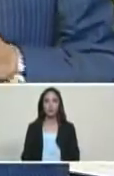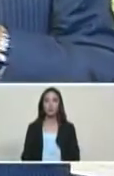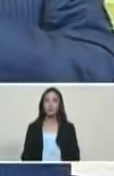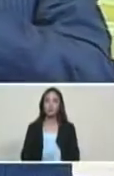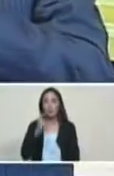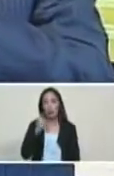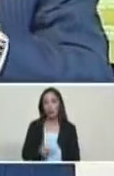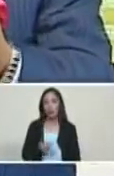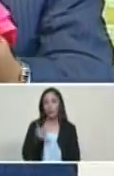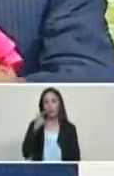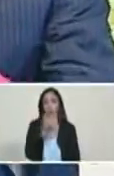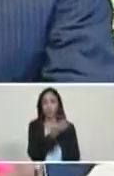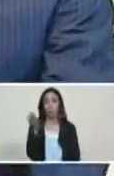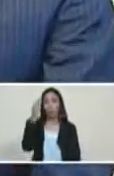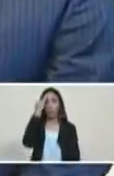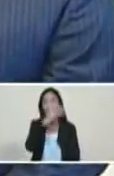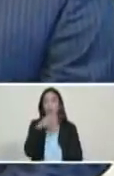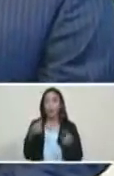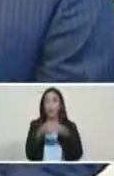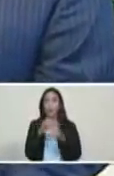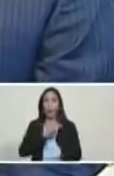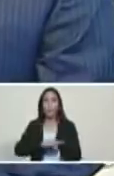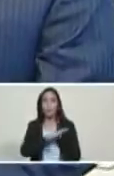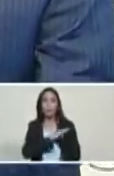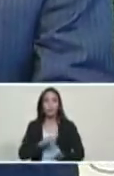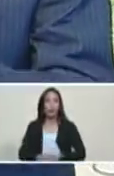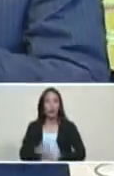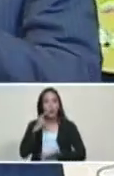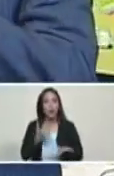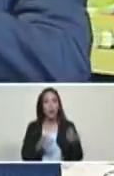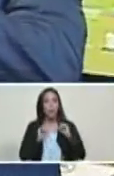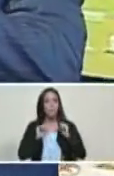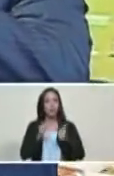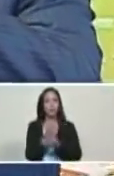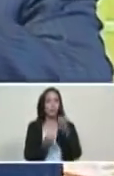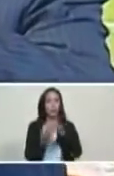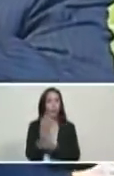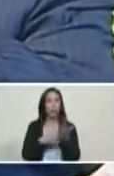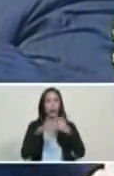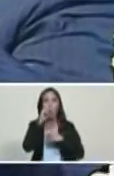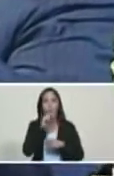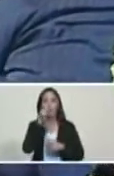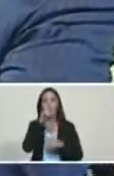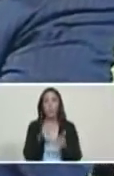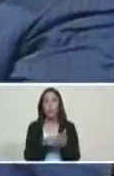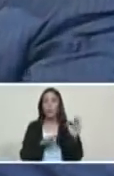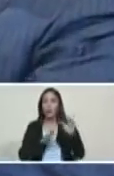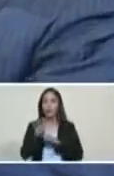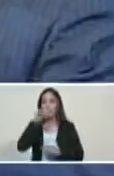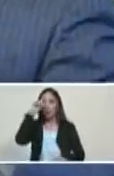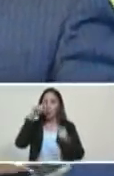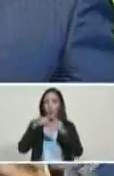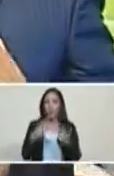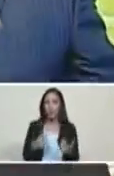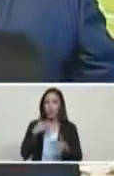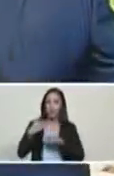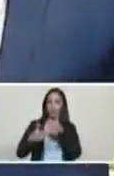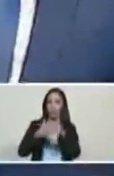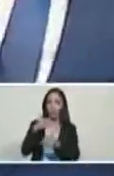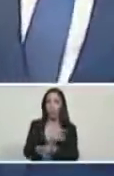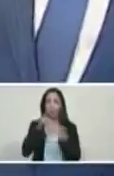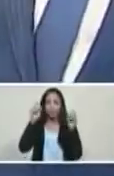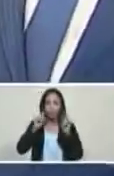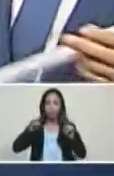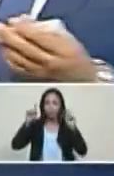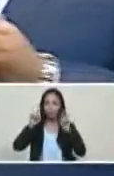Importante también resaltar que esta micromisión Simón Rodríguez nació en el año 2014 con el objetivo de fortalecer la formación